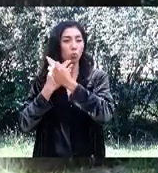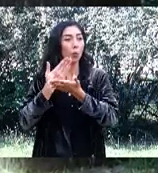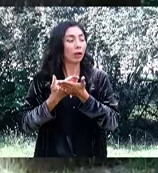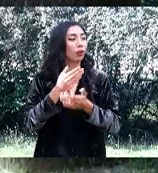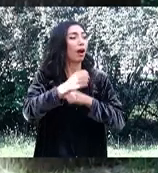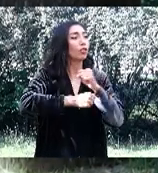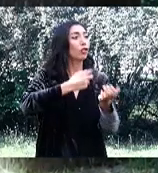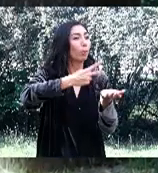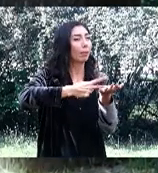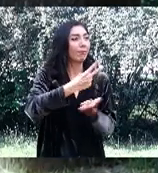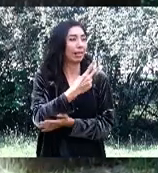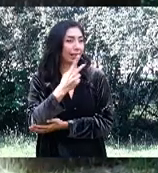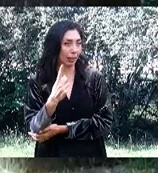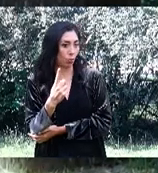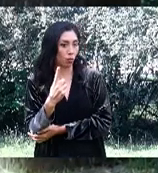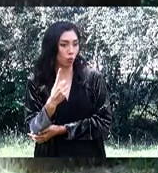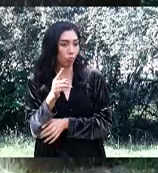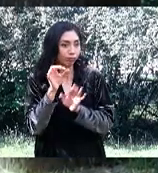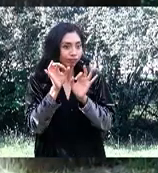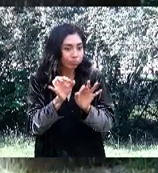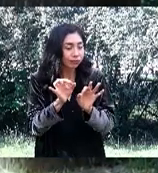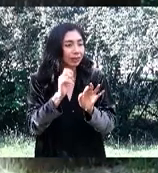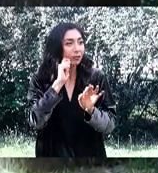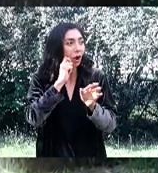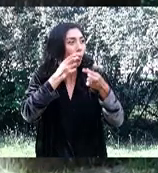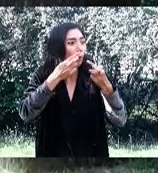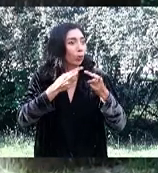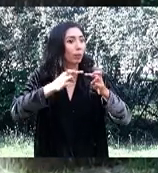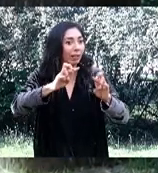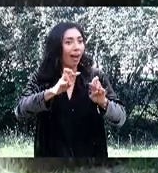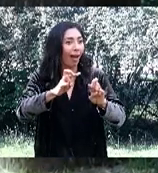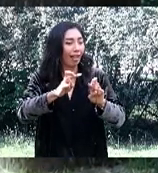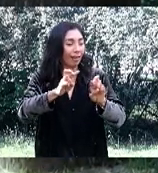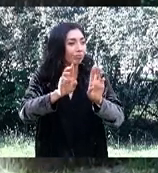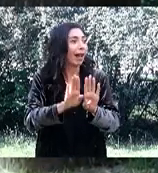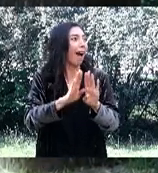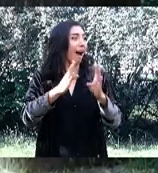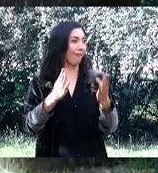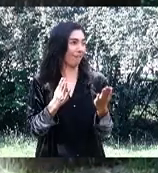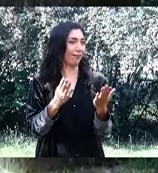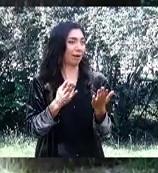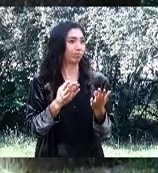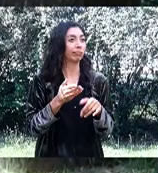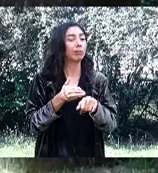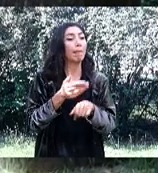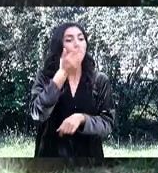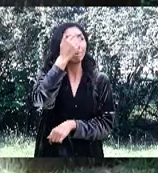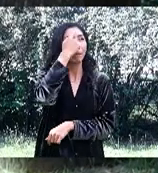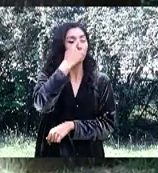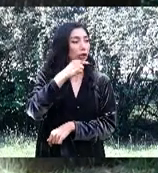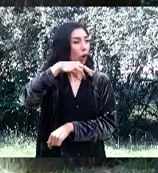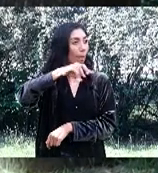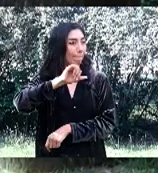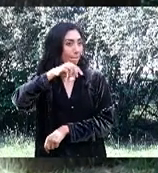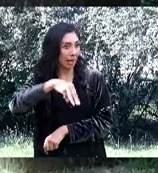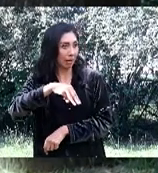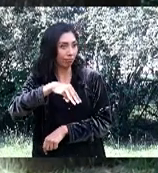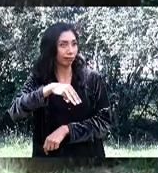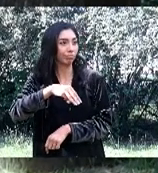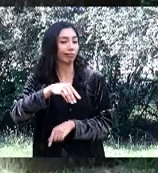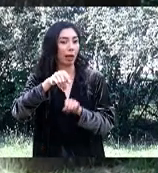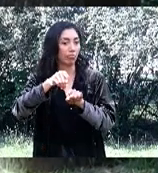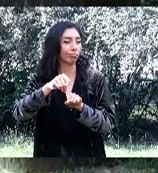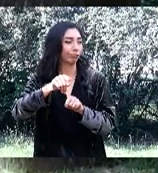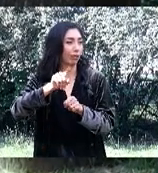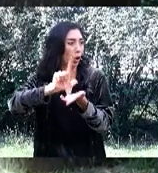2021 se se abrió una puerta que siempre estuvo ahí incluso antes de que que el mim sin duda el espacio